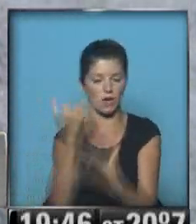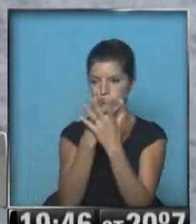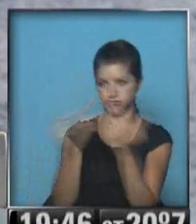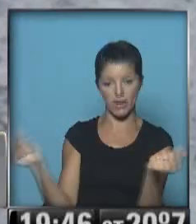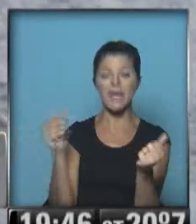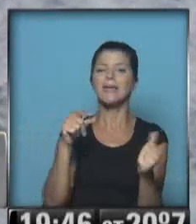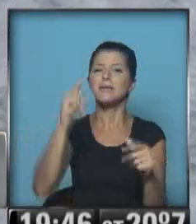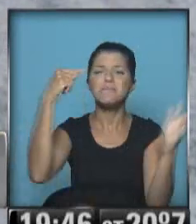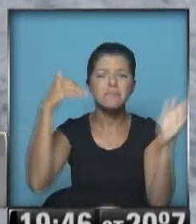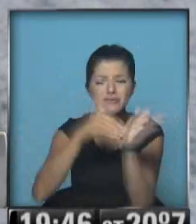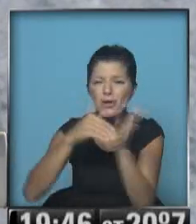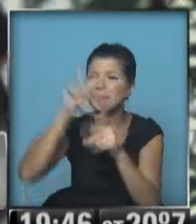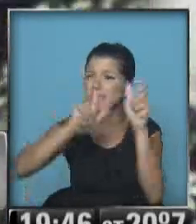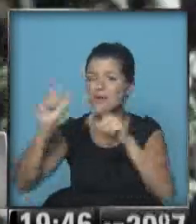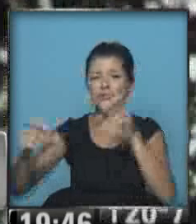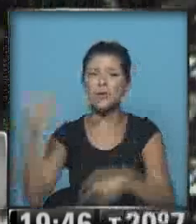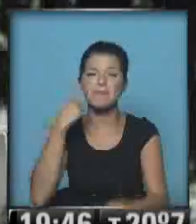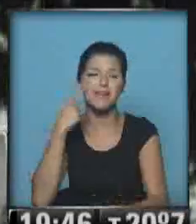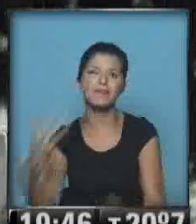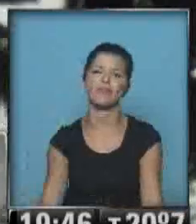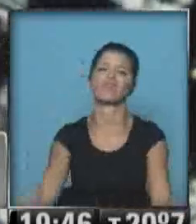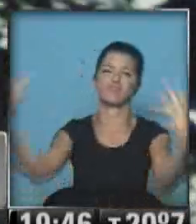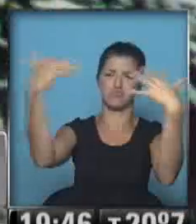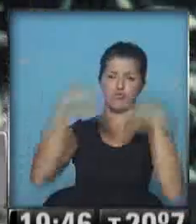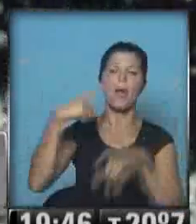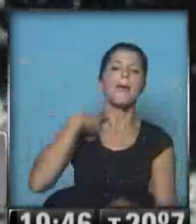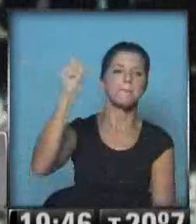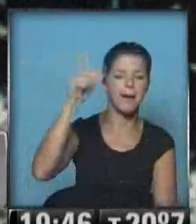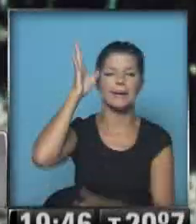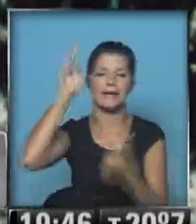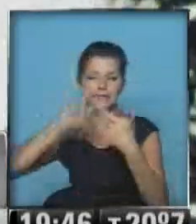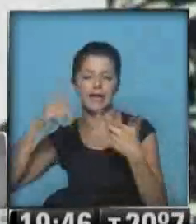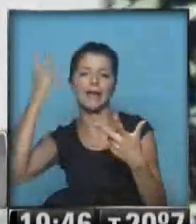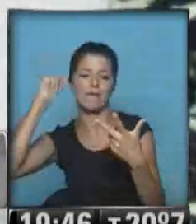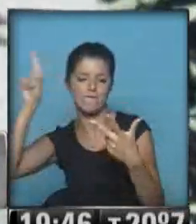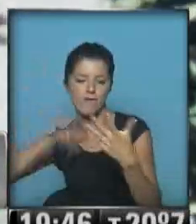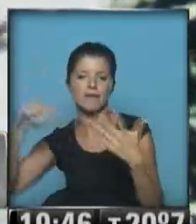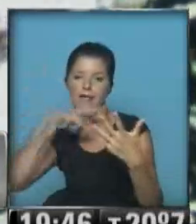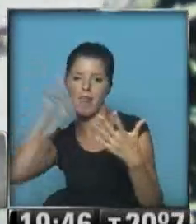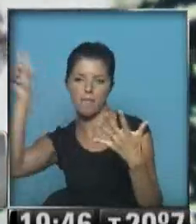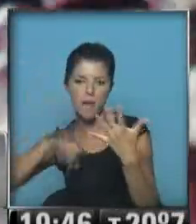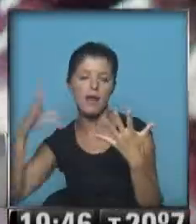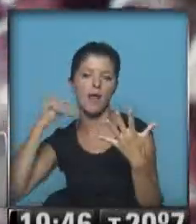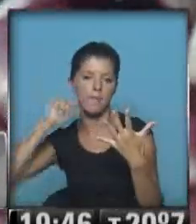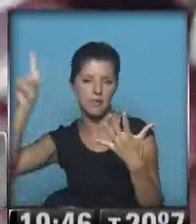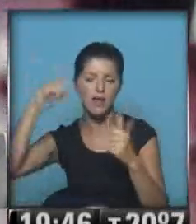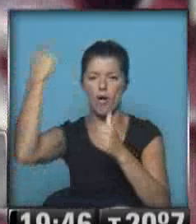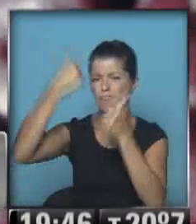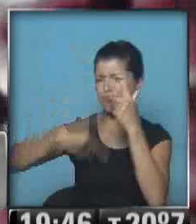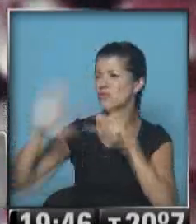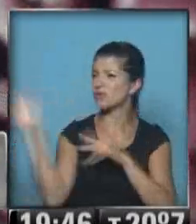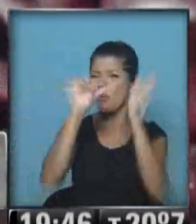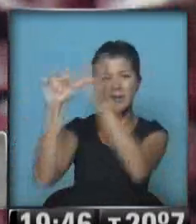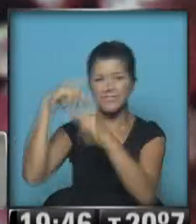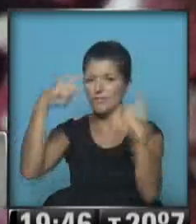millones y millones de inmigrantes españoles italianos alemanes franceses británicos todas las nacionalidades